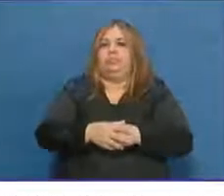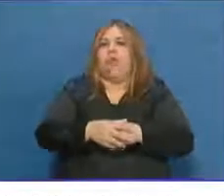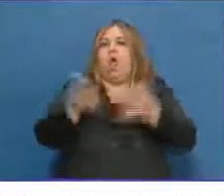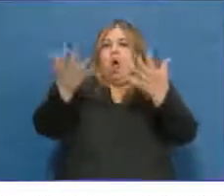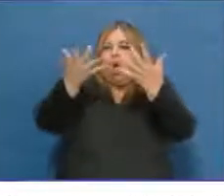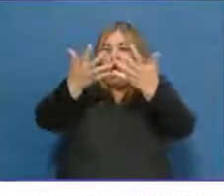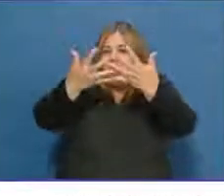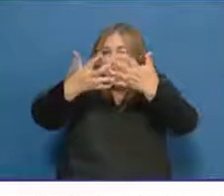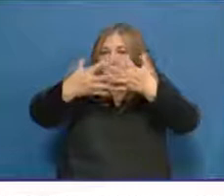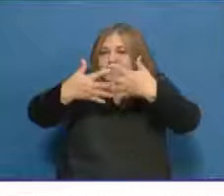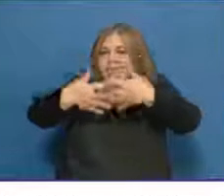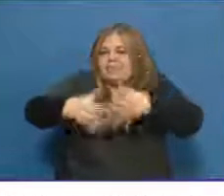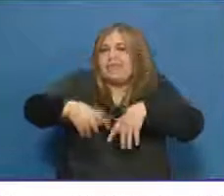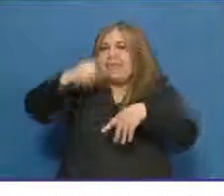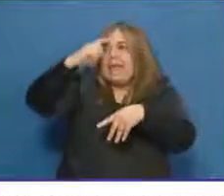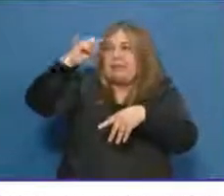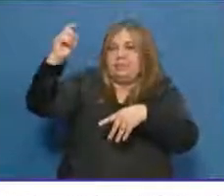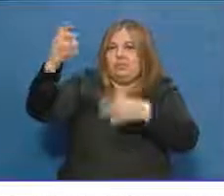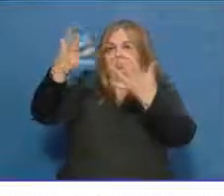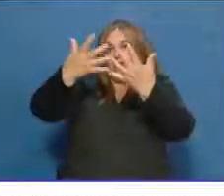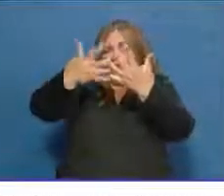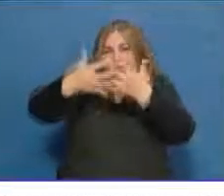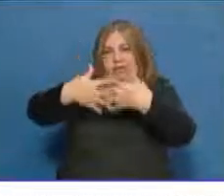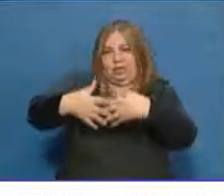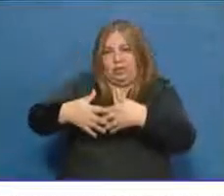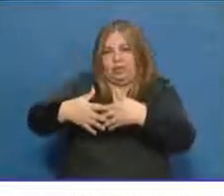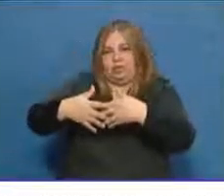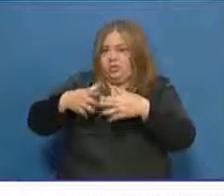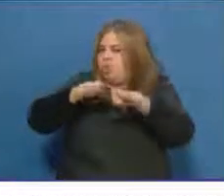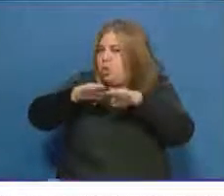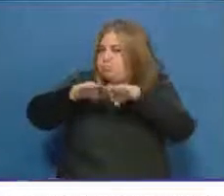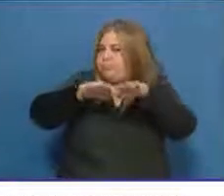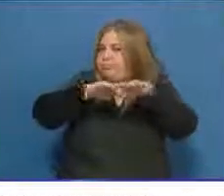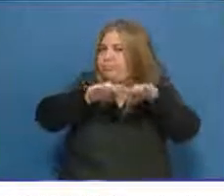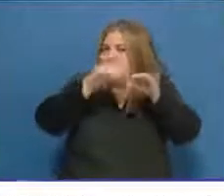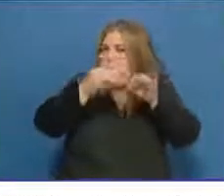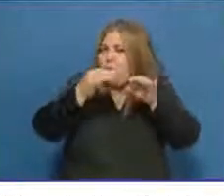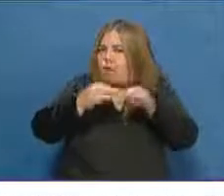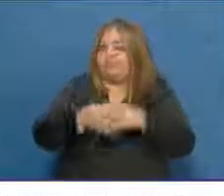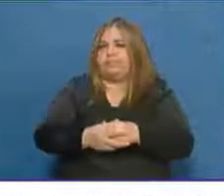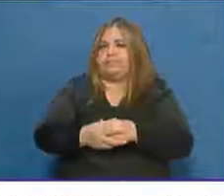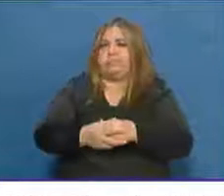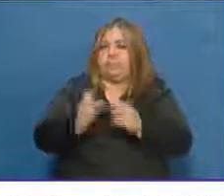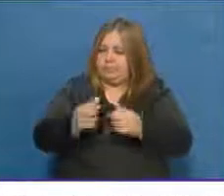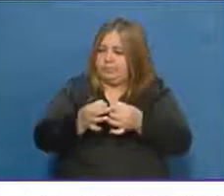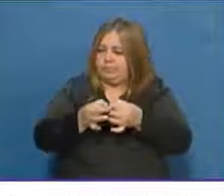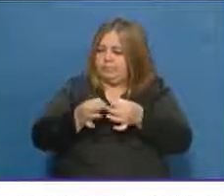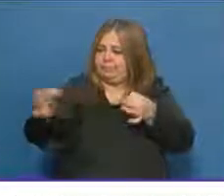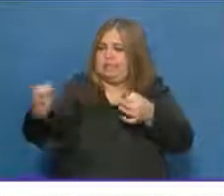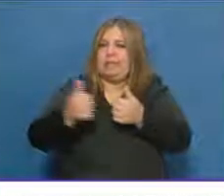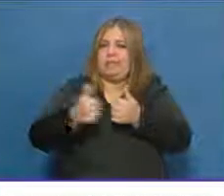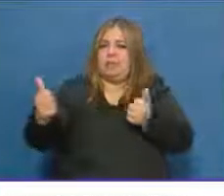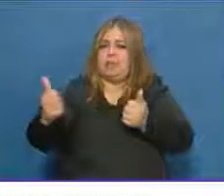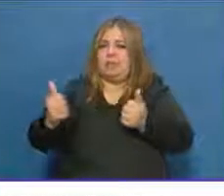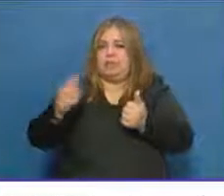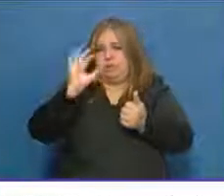nacional. Nosotros hemos dispuesto todo el distanciamiento y entonces se observa que hay que reducir la